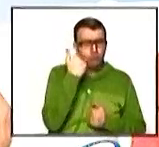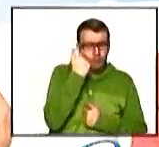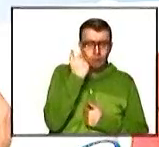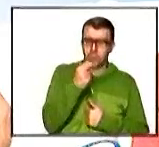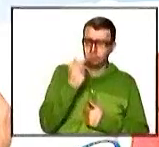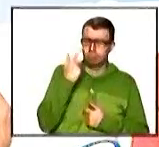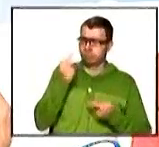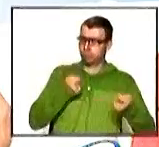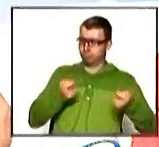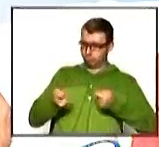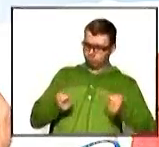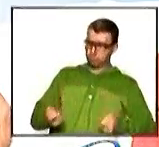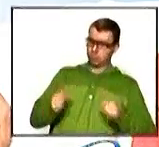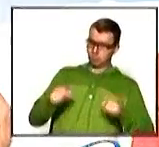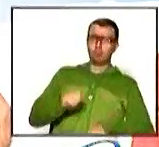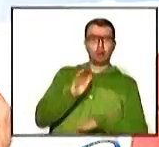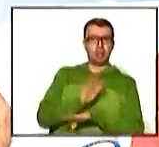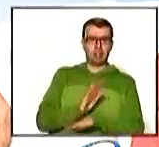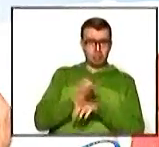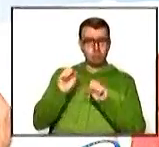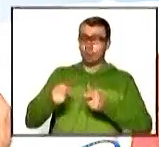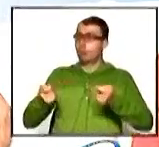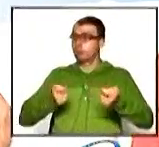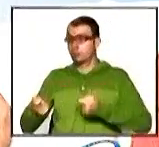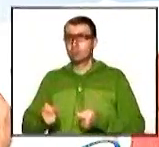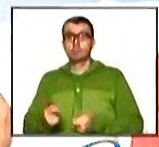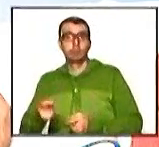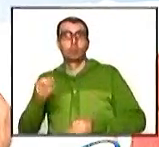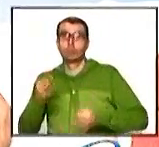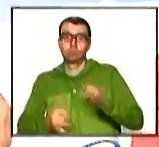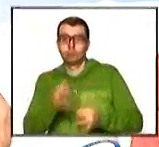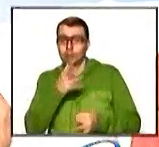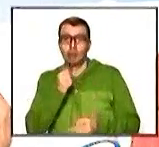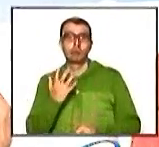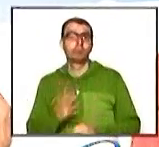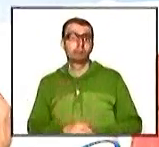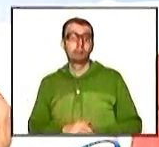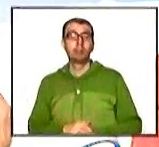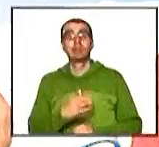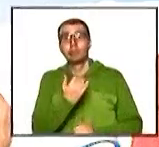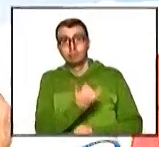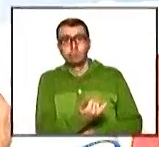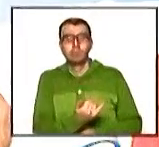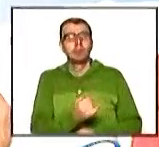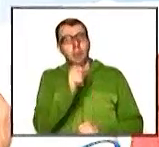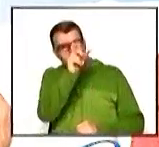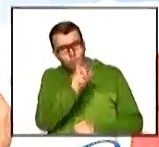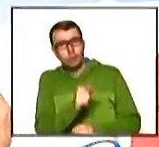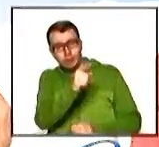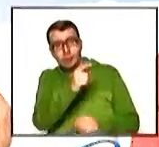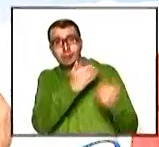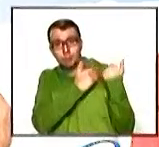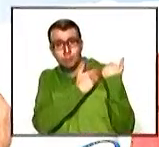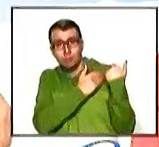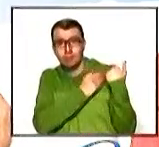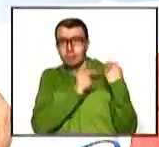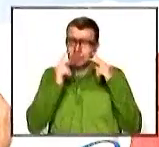tarde. Entonces no es justo. Por eso tenemos un patólogo que nos hace ese tipo de exámenes.